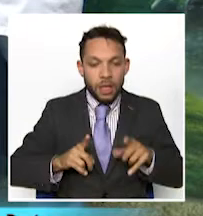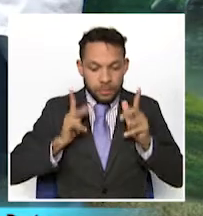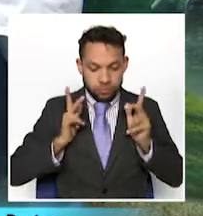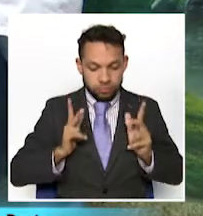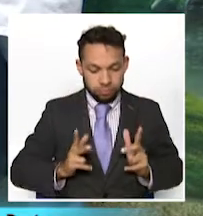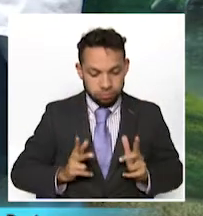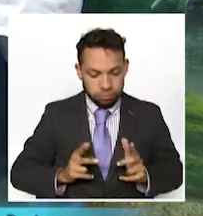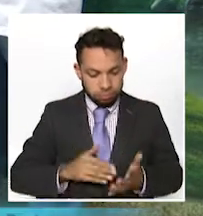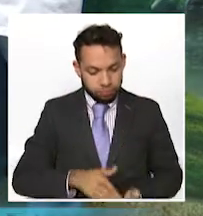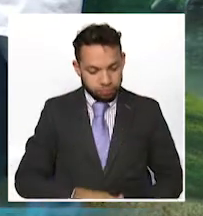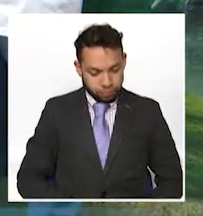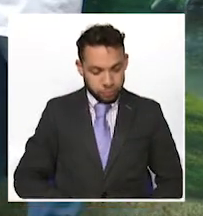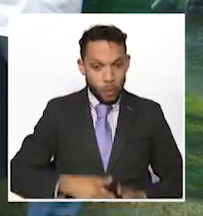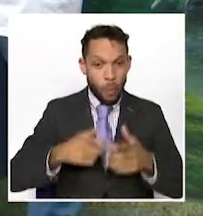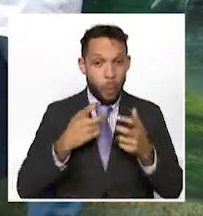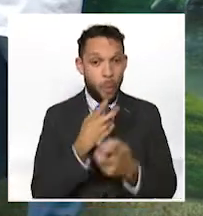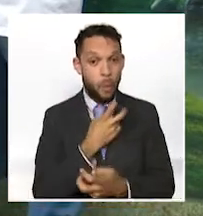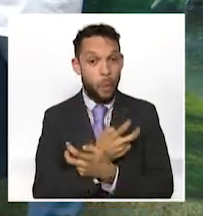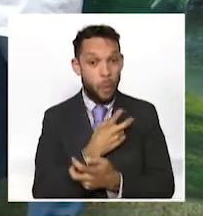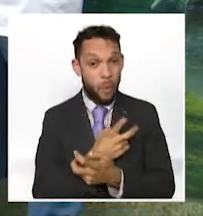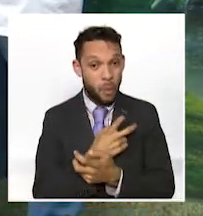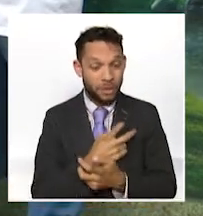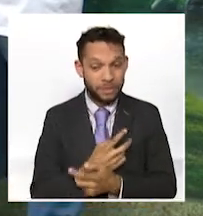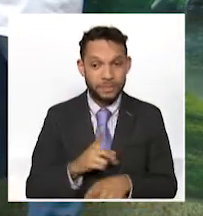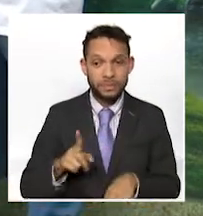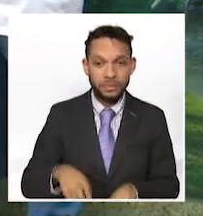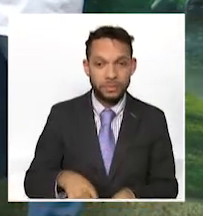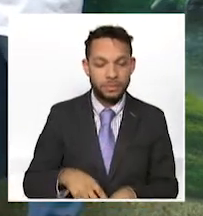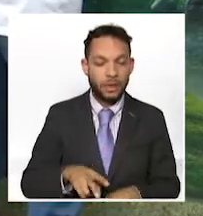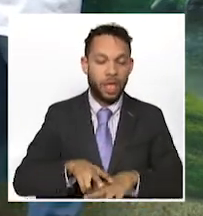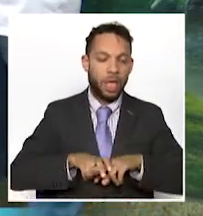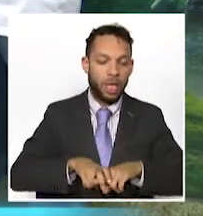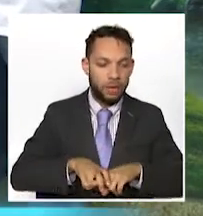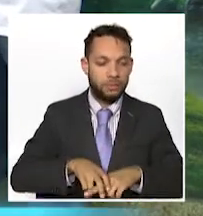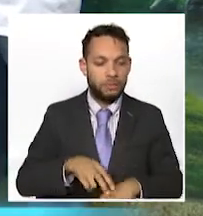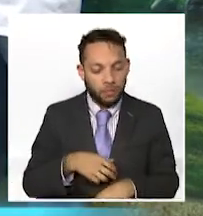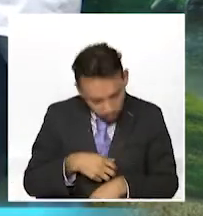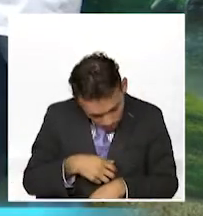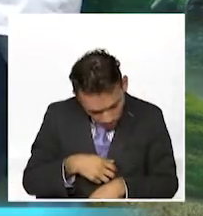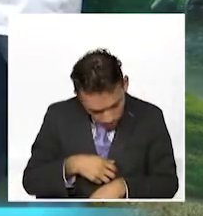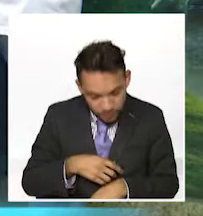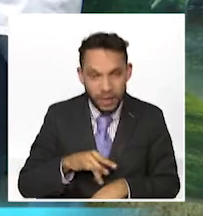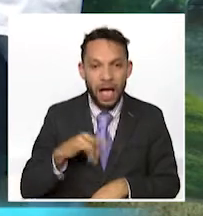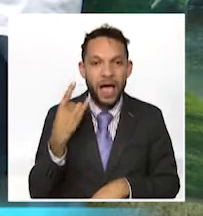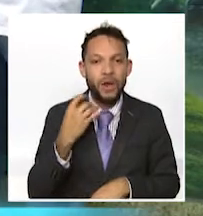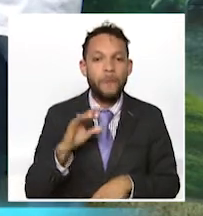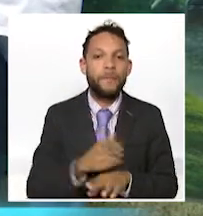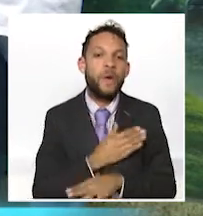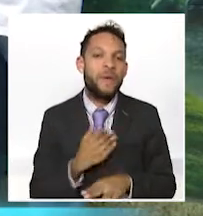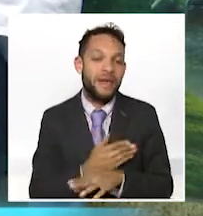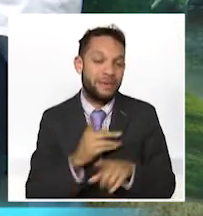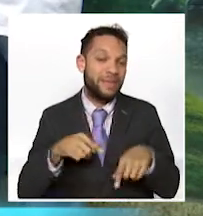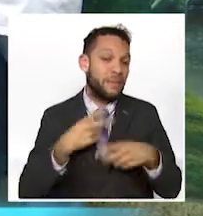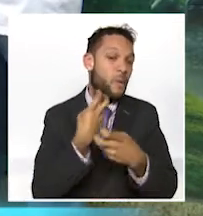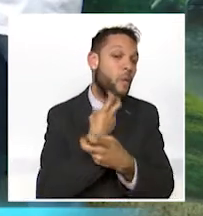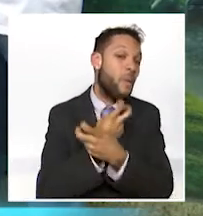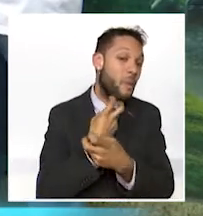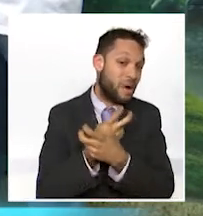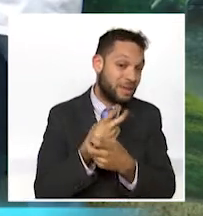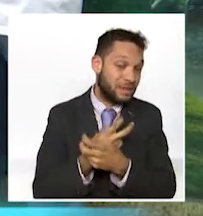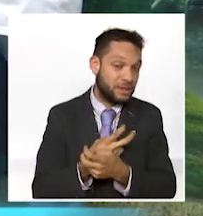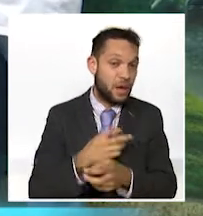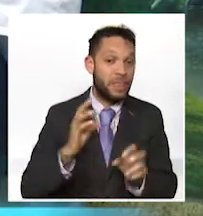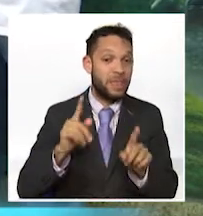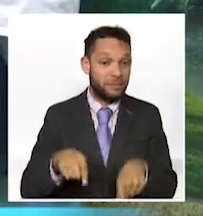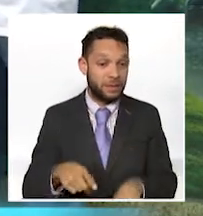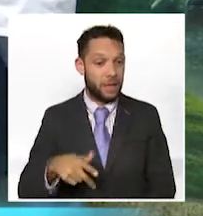ya cervical, y si yo tengo mala mi postura de cabeza, pues va a interferir incluso en el caminar,